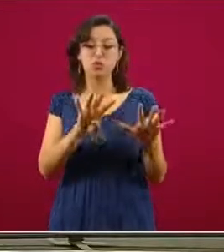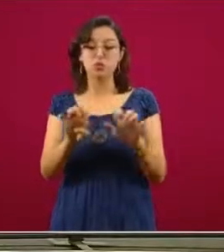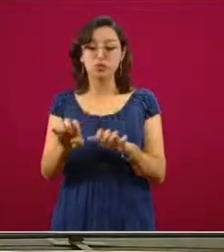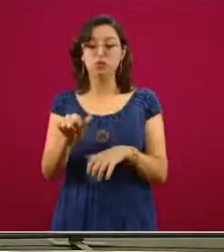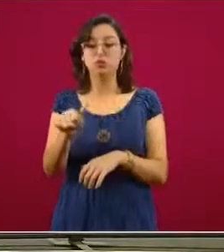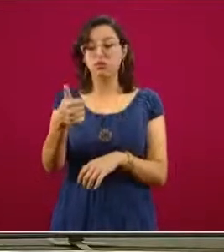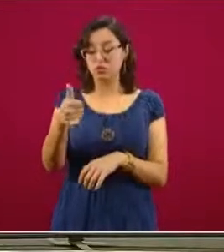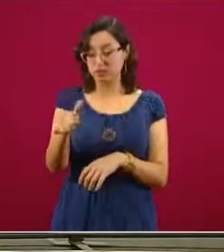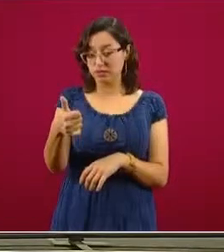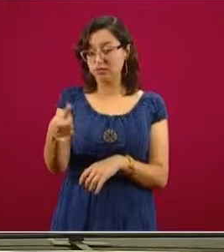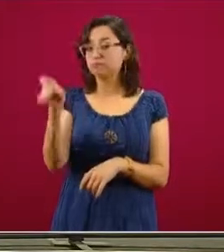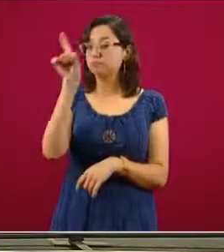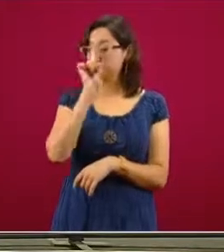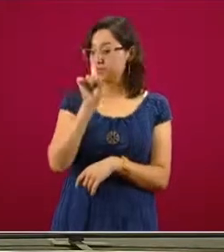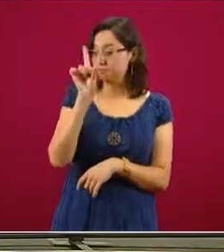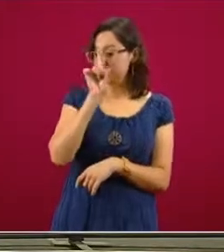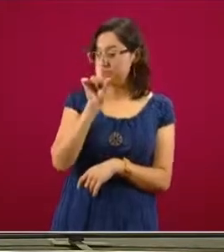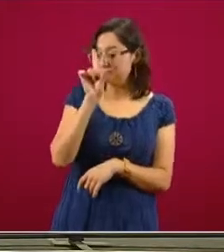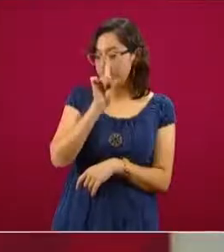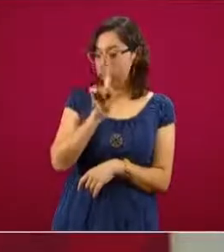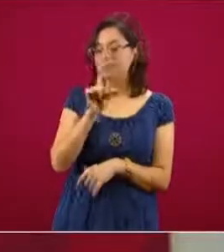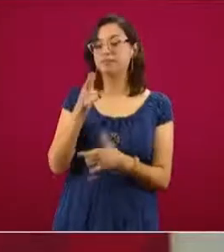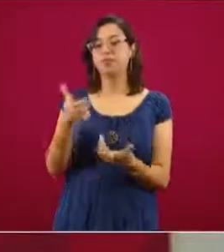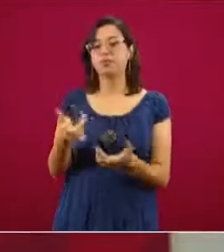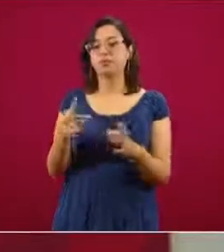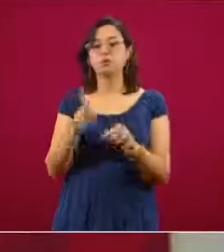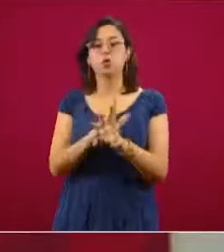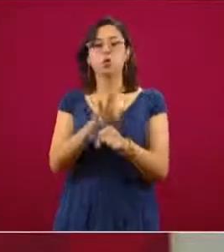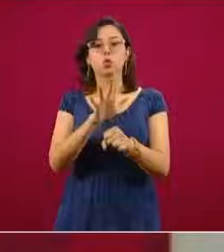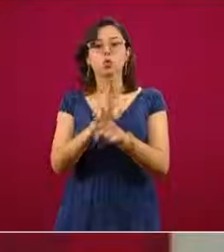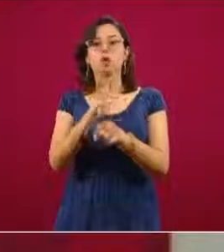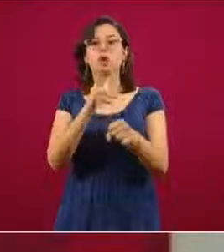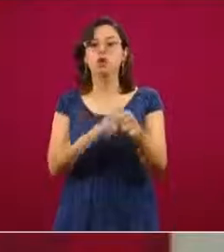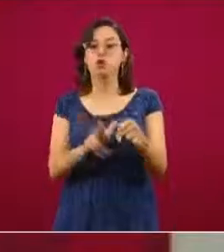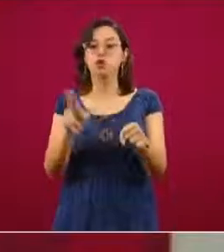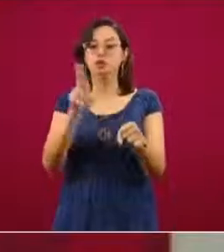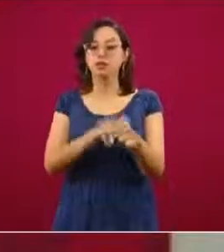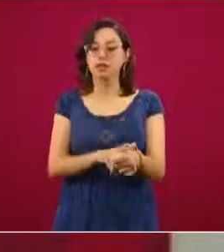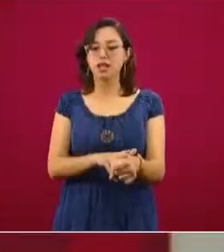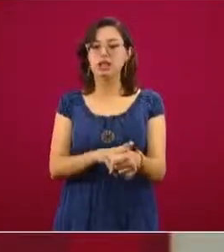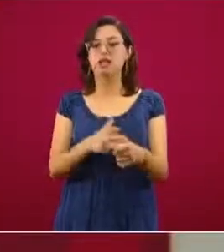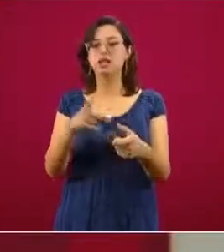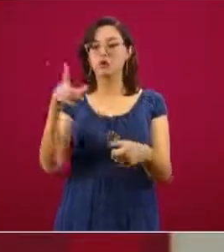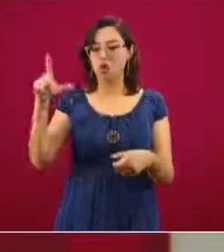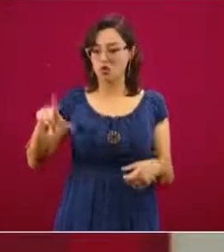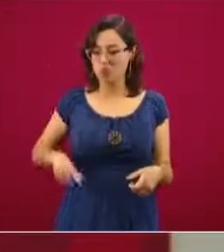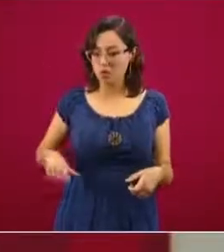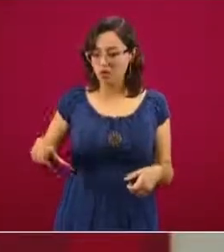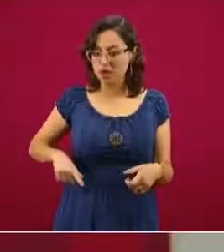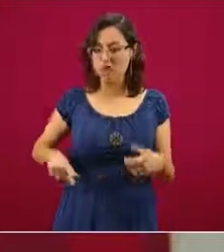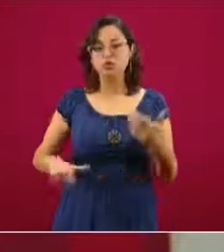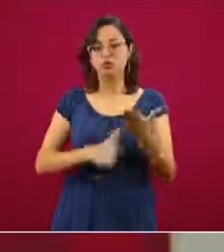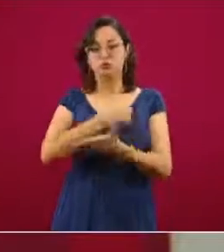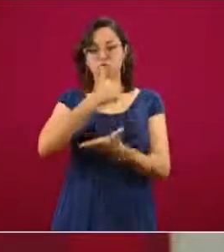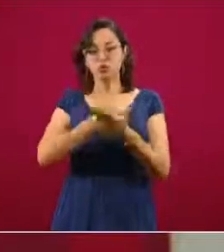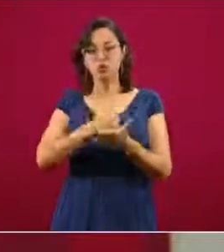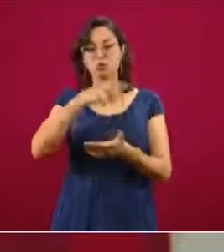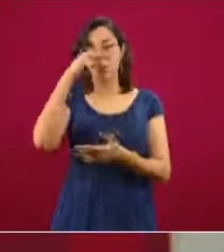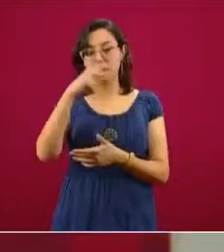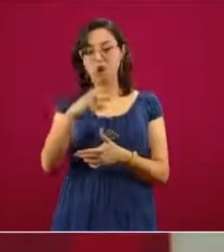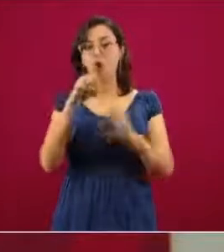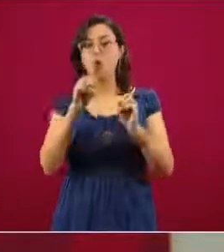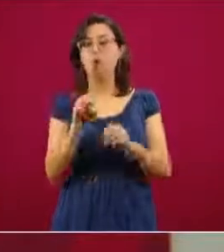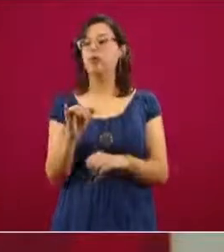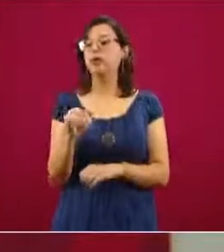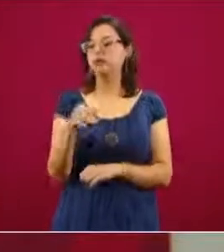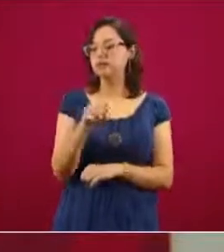médico y les va a dar la orientación de cuál de los hospitales del gobierno de la ciudad o del